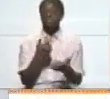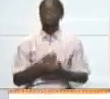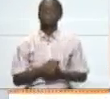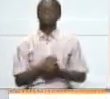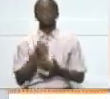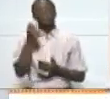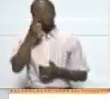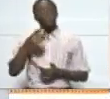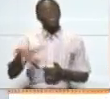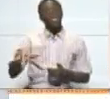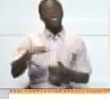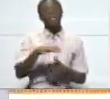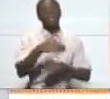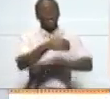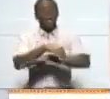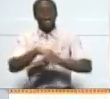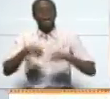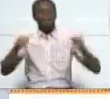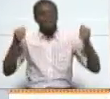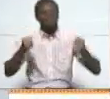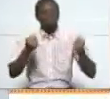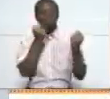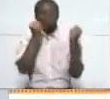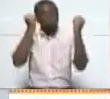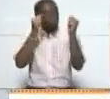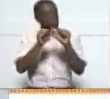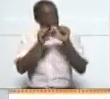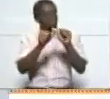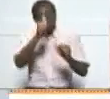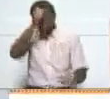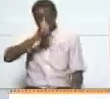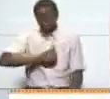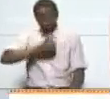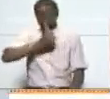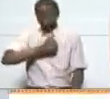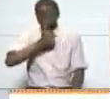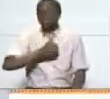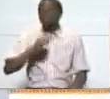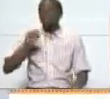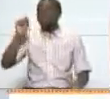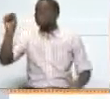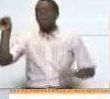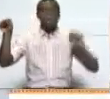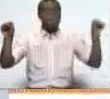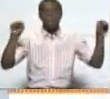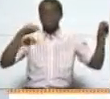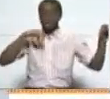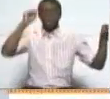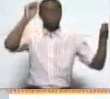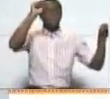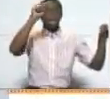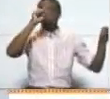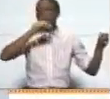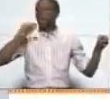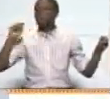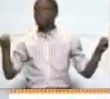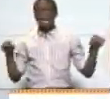sigue en las calles de Caracas resistiendo. Resistencia desde los cinco puntos cardinales de la ciudad.